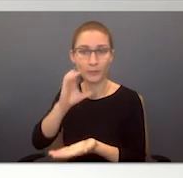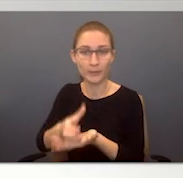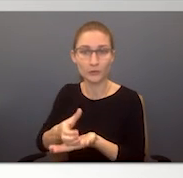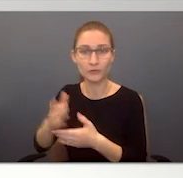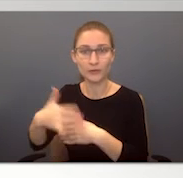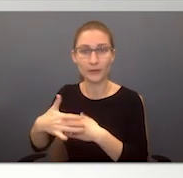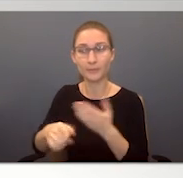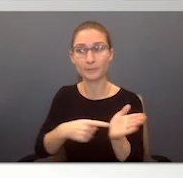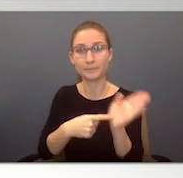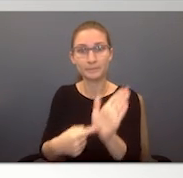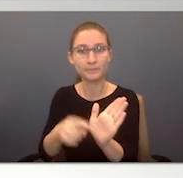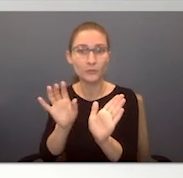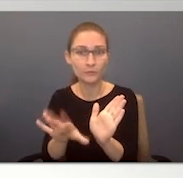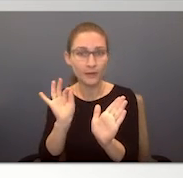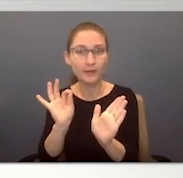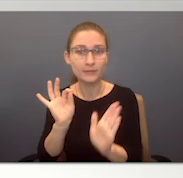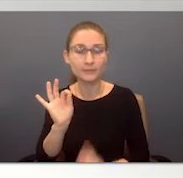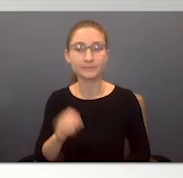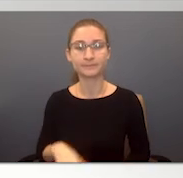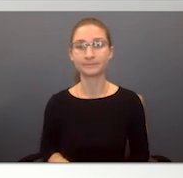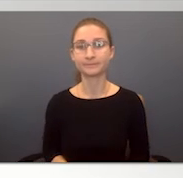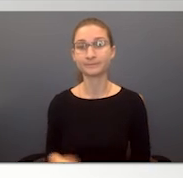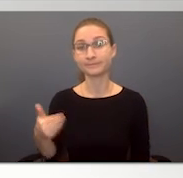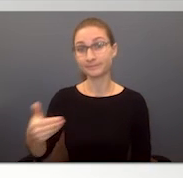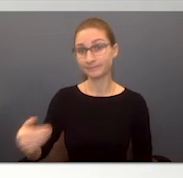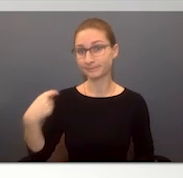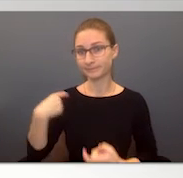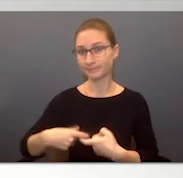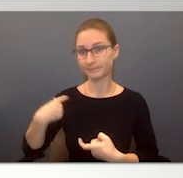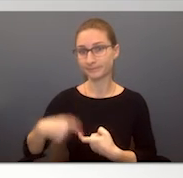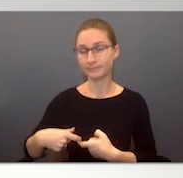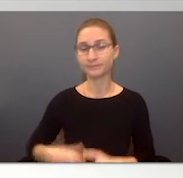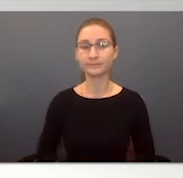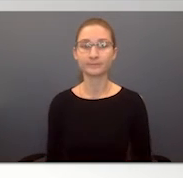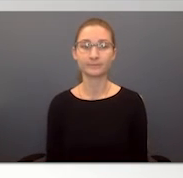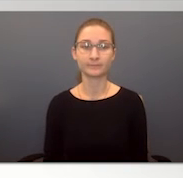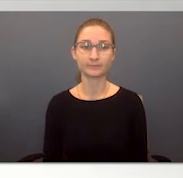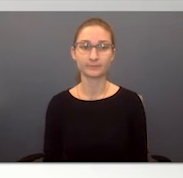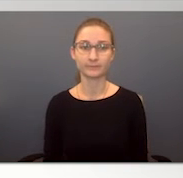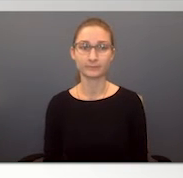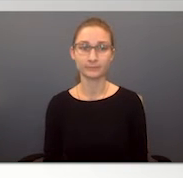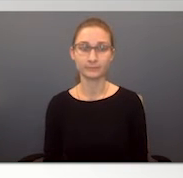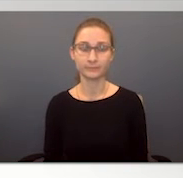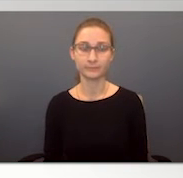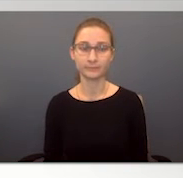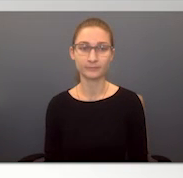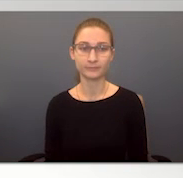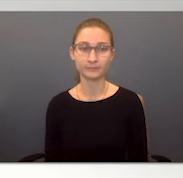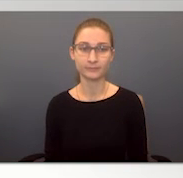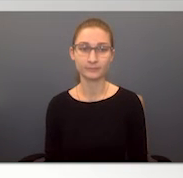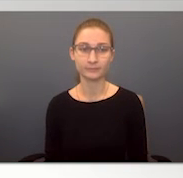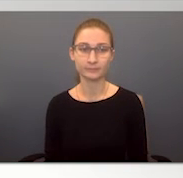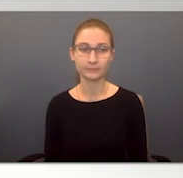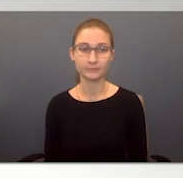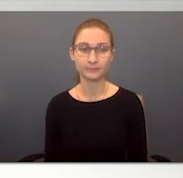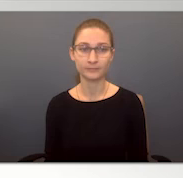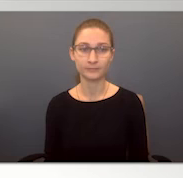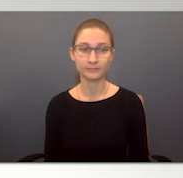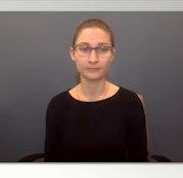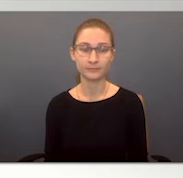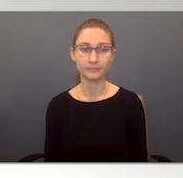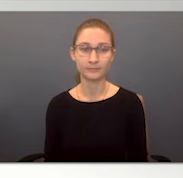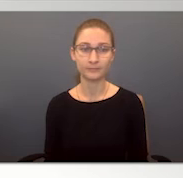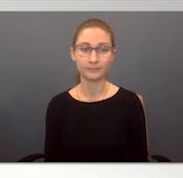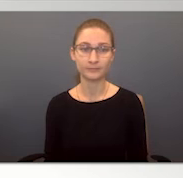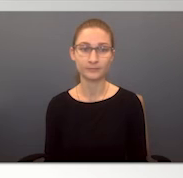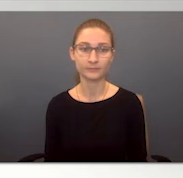de servicio siempre nos dicen en la noticia o en anuncios qué necesitamos para nuestra persona,